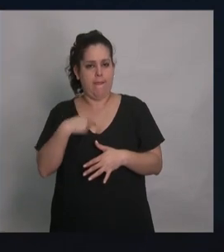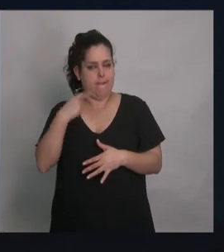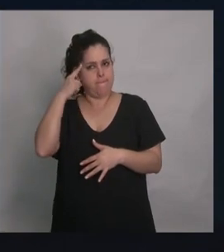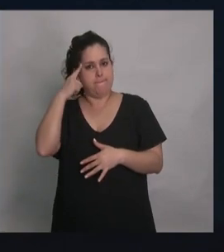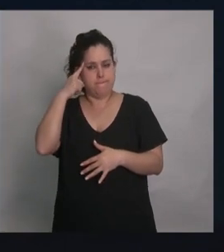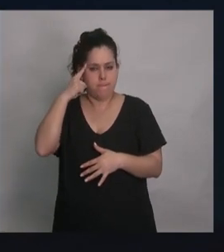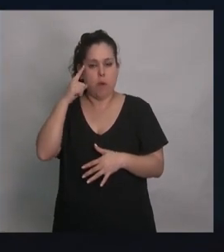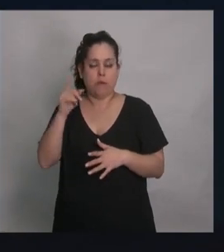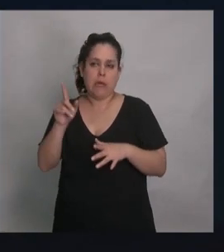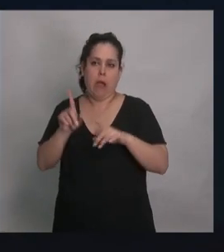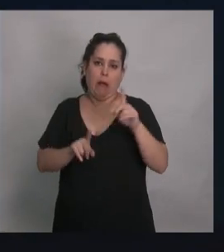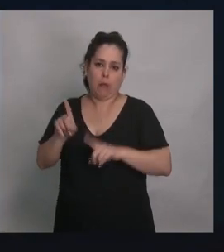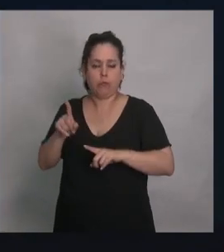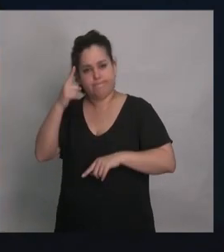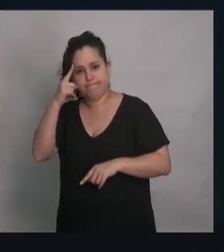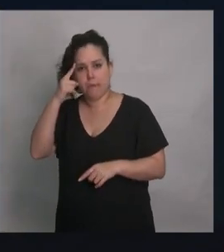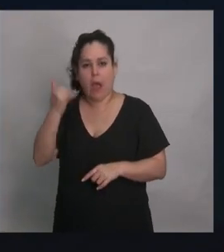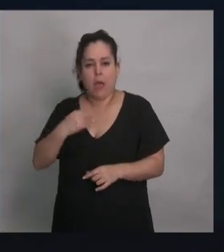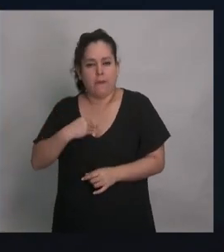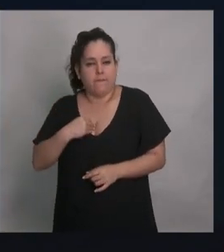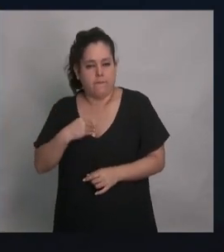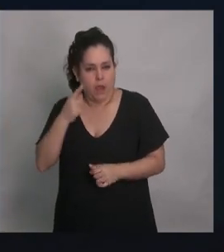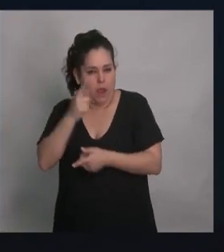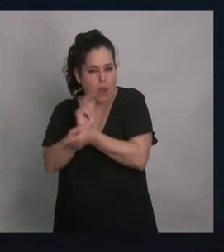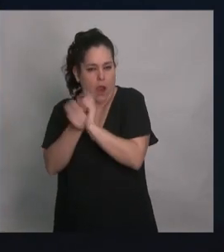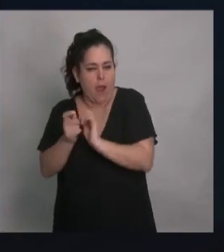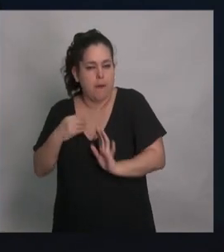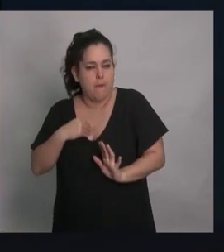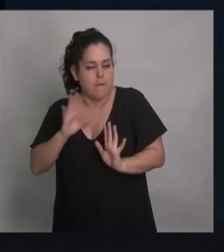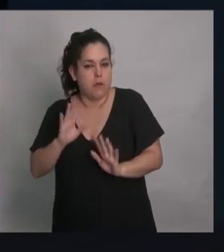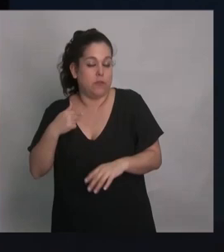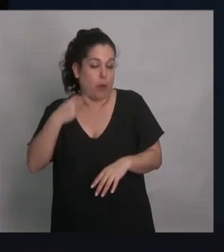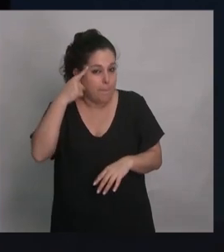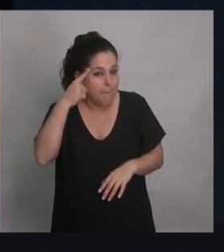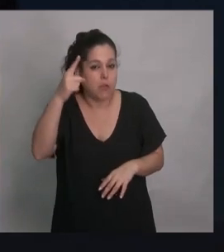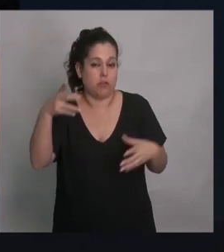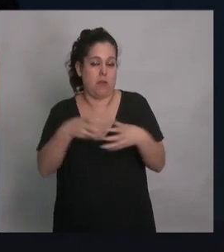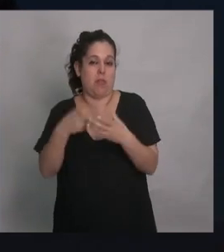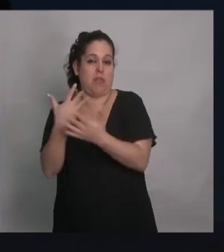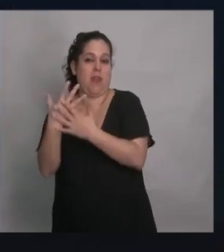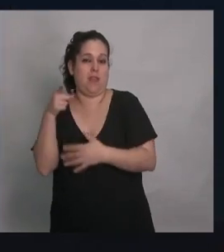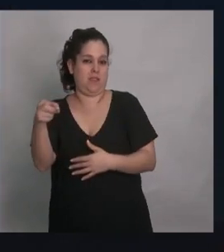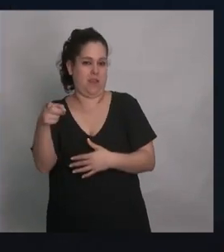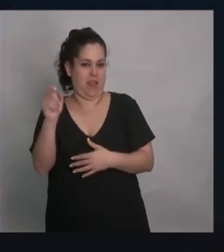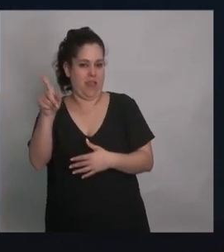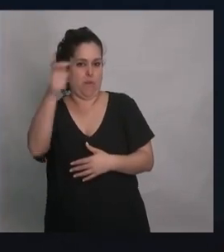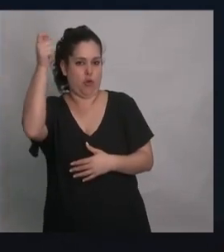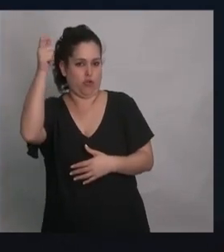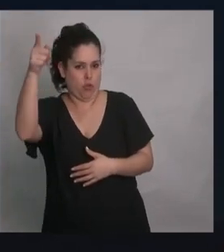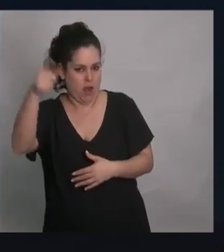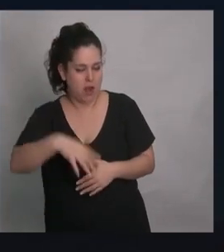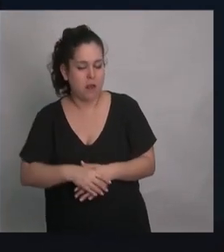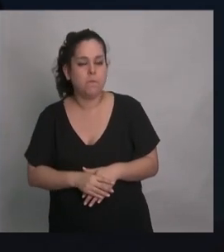trabó el crecimiento, yo creo, de las extremas derechas en Portugal. Ahí tenemos que tener una receta.